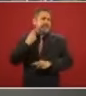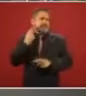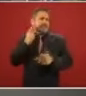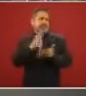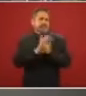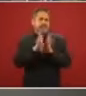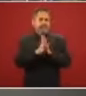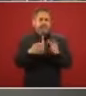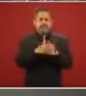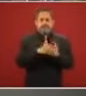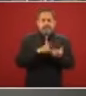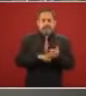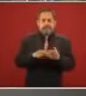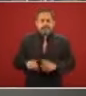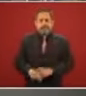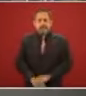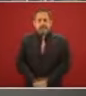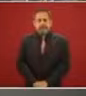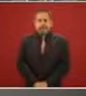empresas?